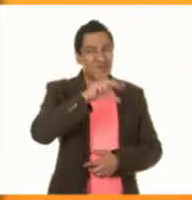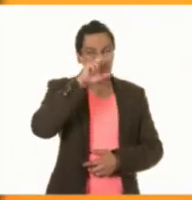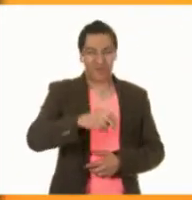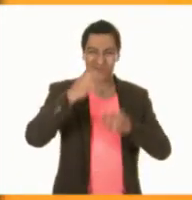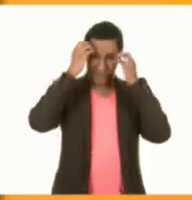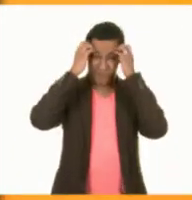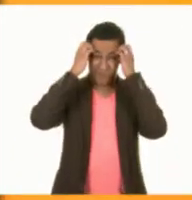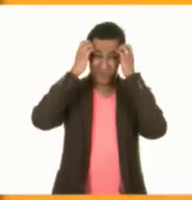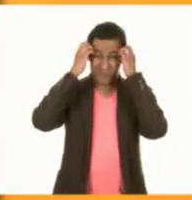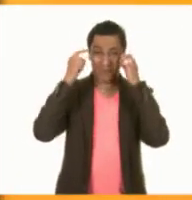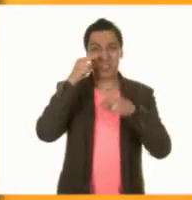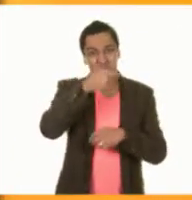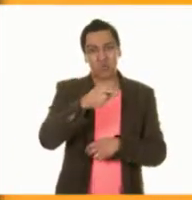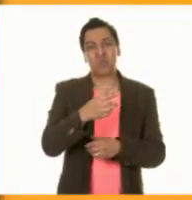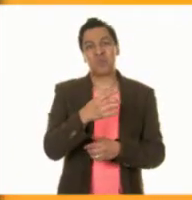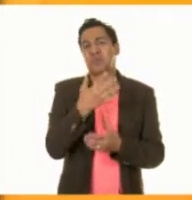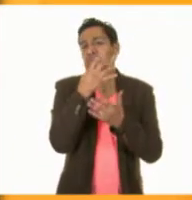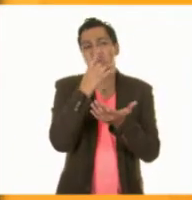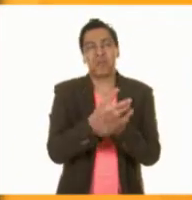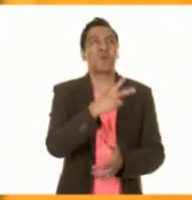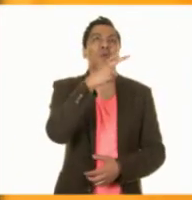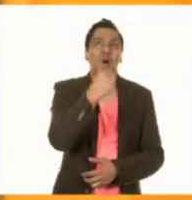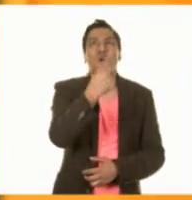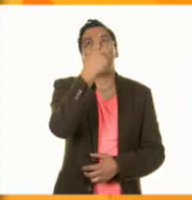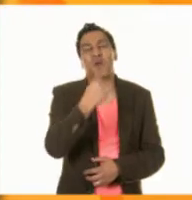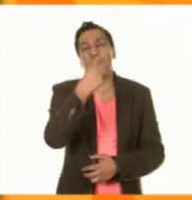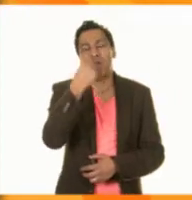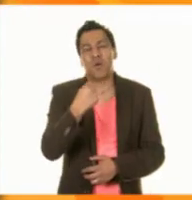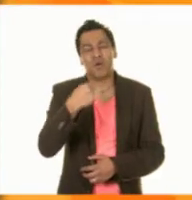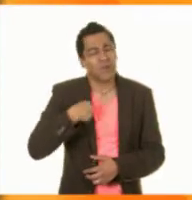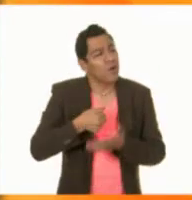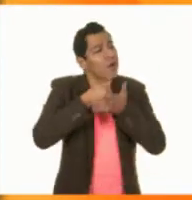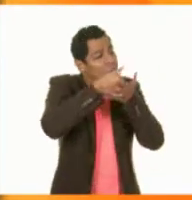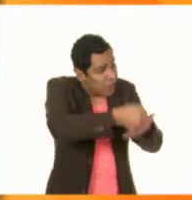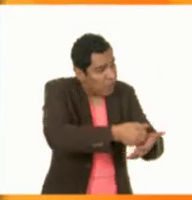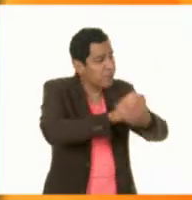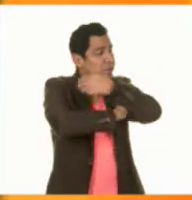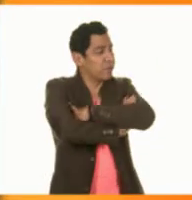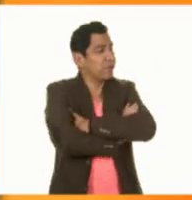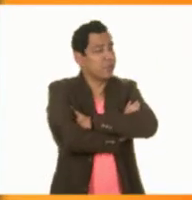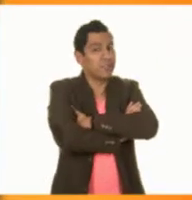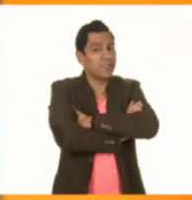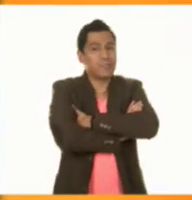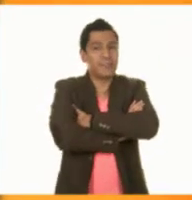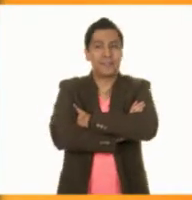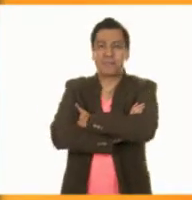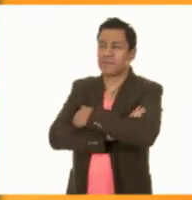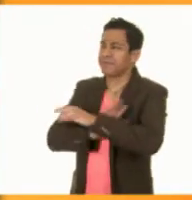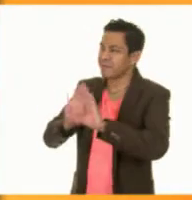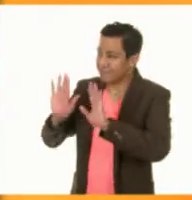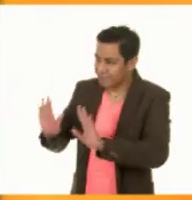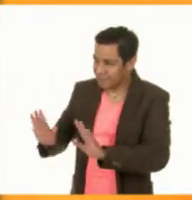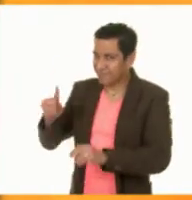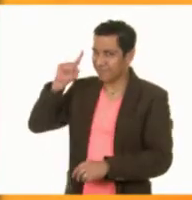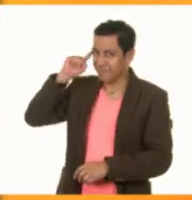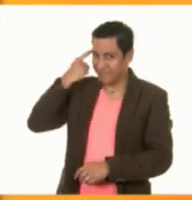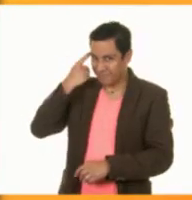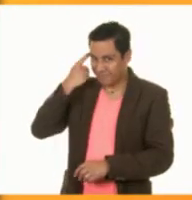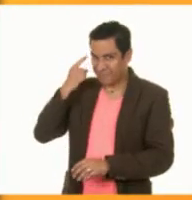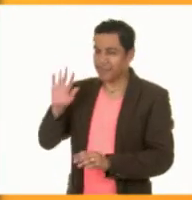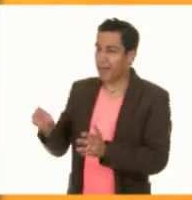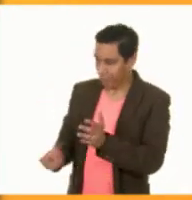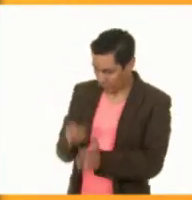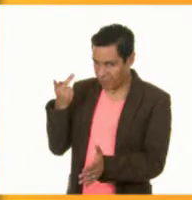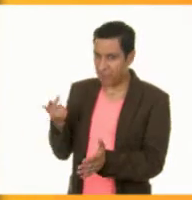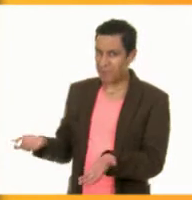Lo único que sabes decir es no. Yo solo estoy tratando de ayudar. No te enojes. Intentémoslo una vez